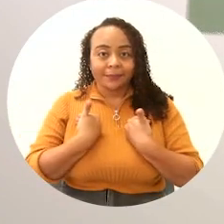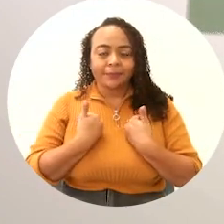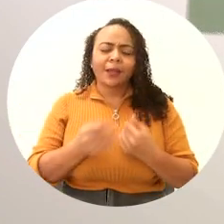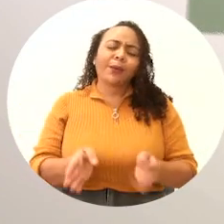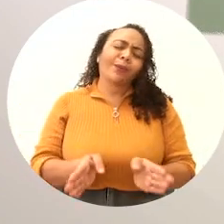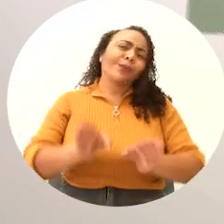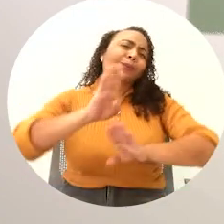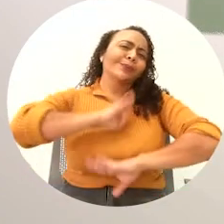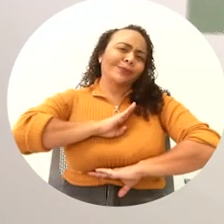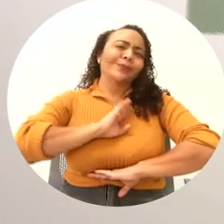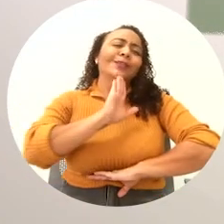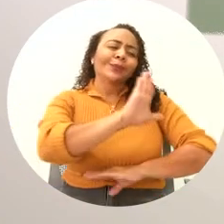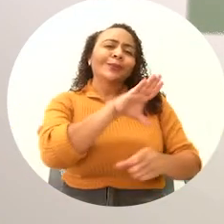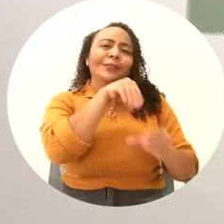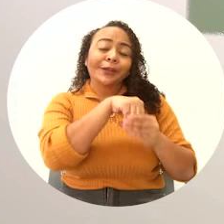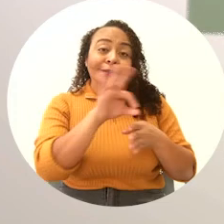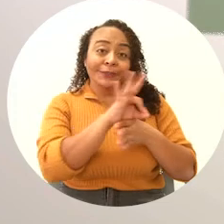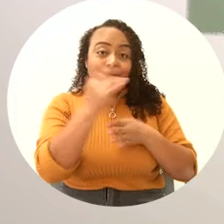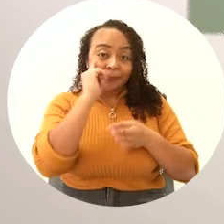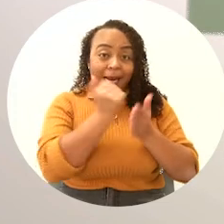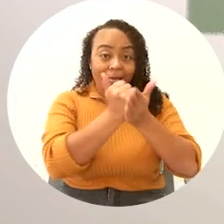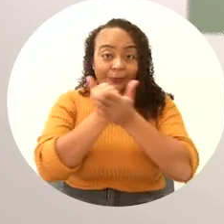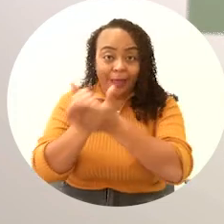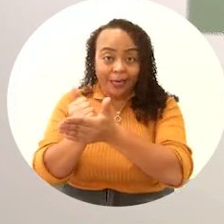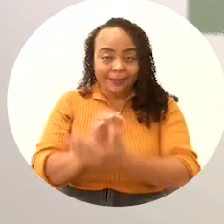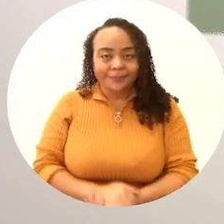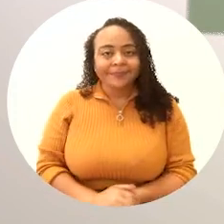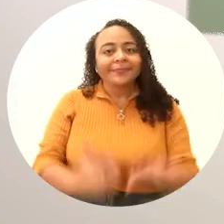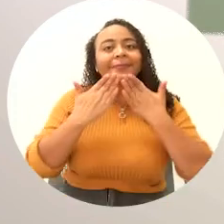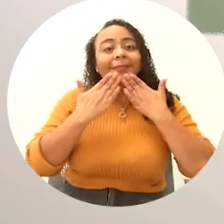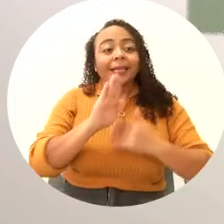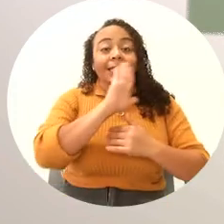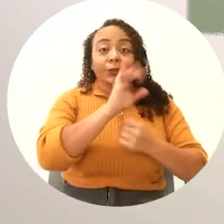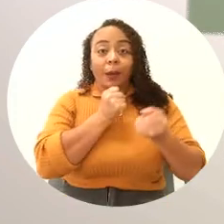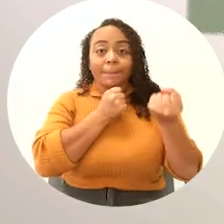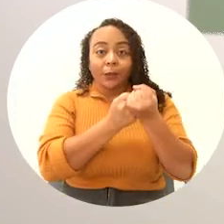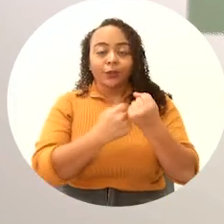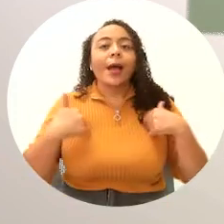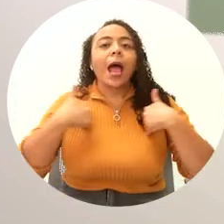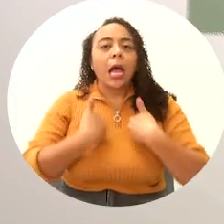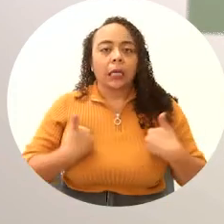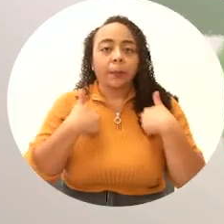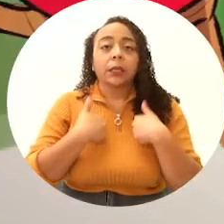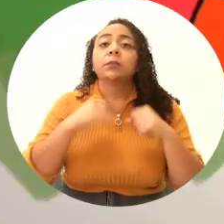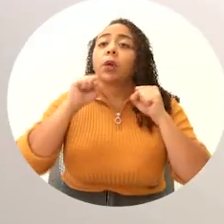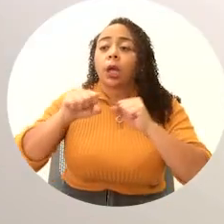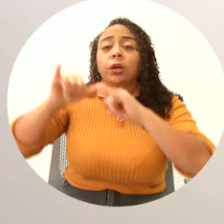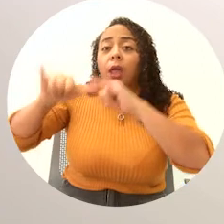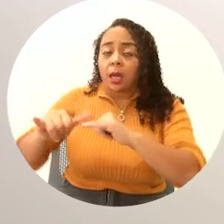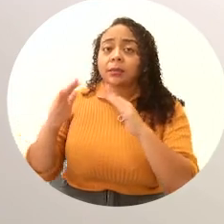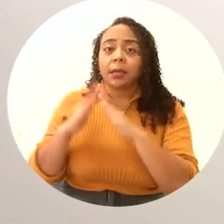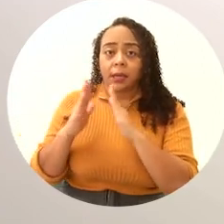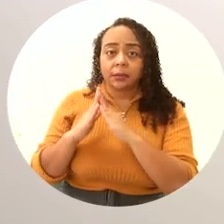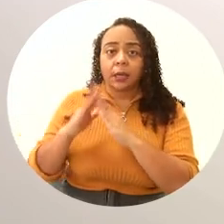Estaba complacido de que sus ahorros sirvieran para ayudar. Gracias a su apoyo, los animales pudieron